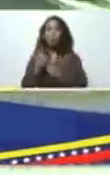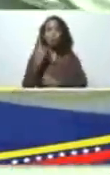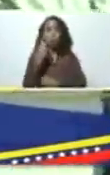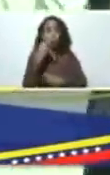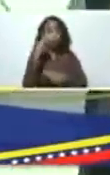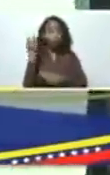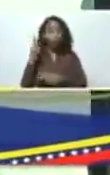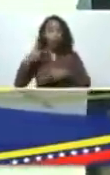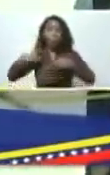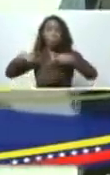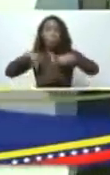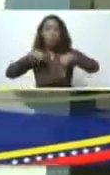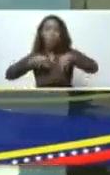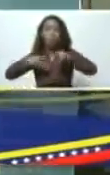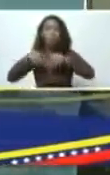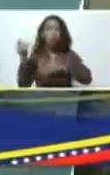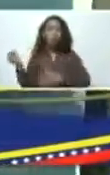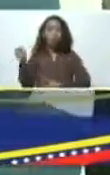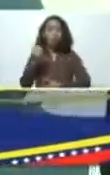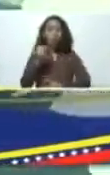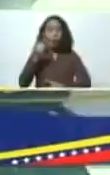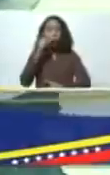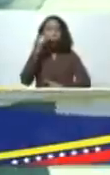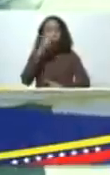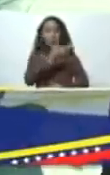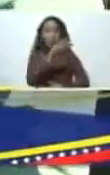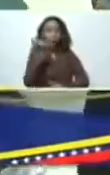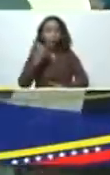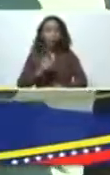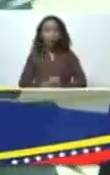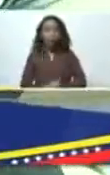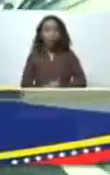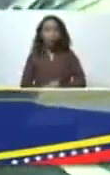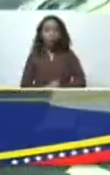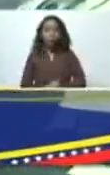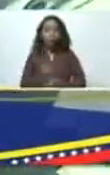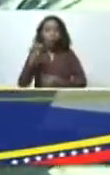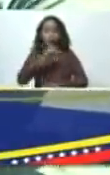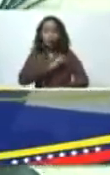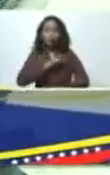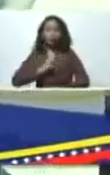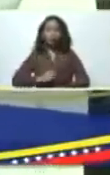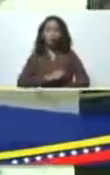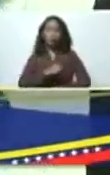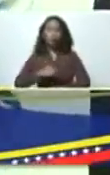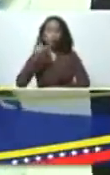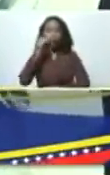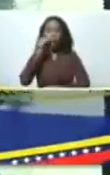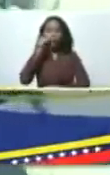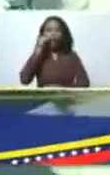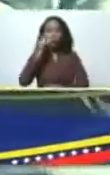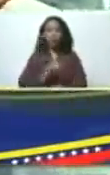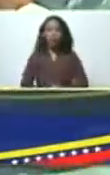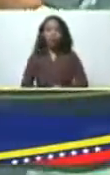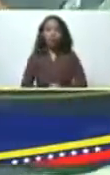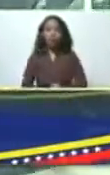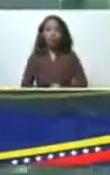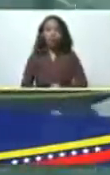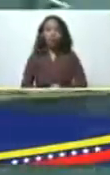vieron el paseo que yo di? Traigan a ese macho, ¿vale? Es un super macho. ¿Ah? Esta es una cabra